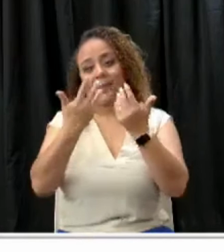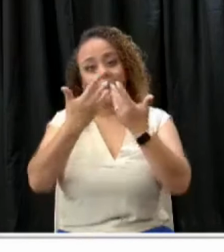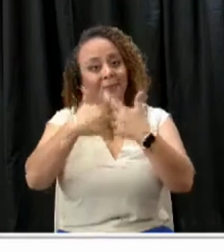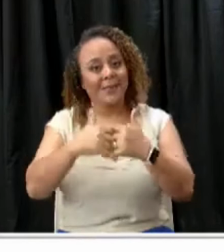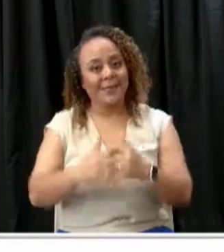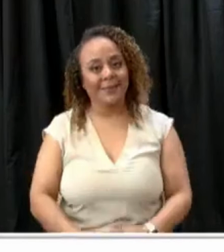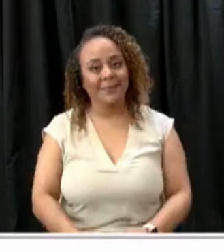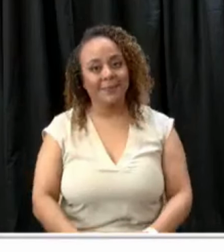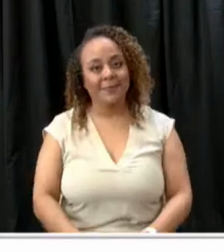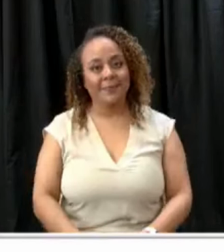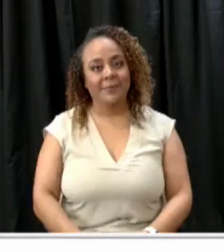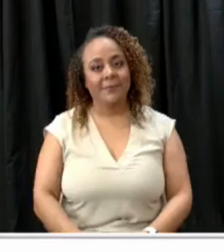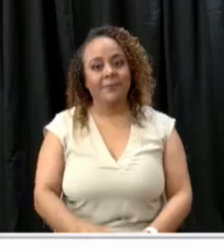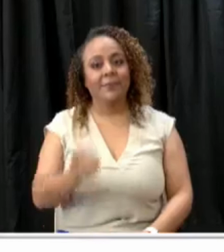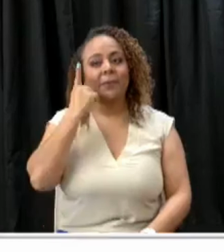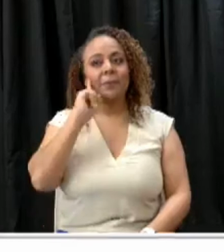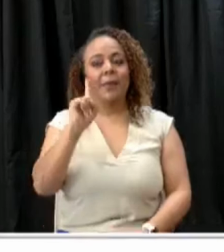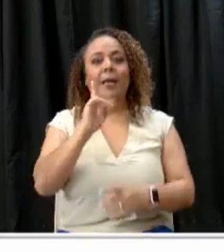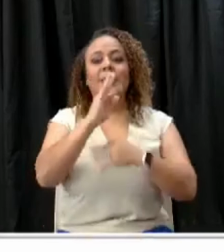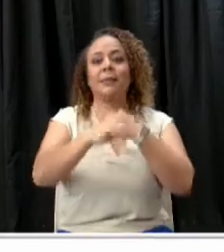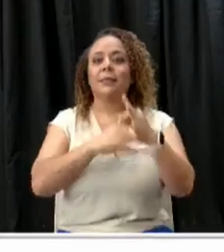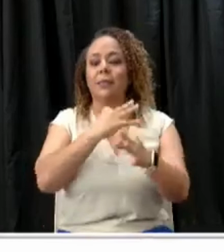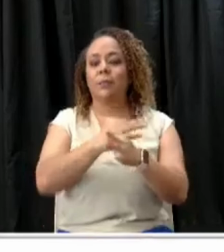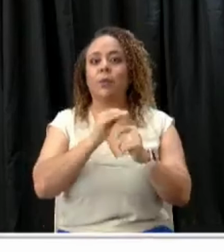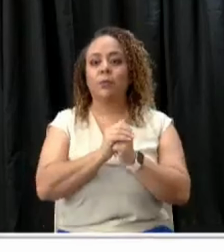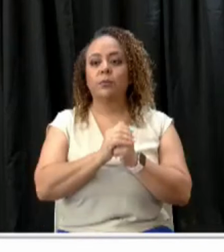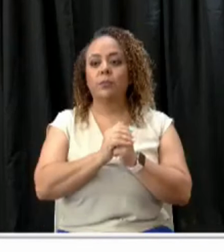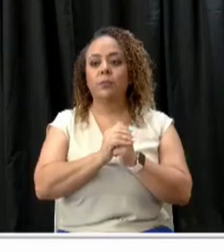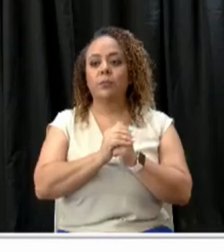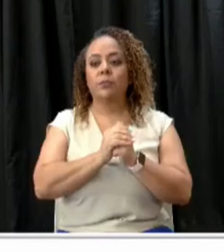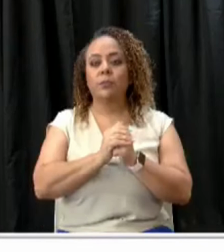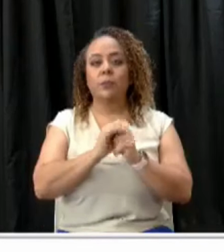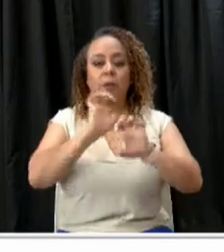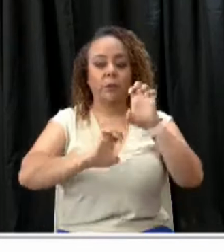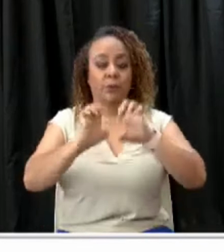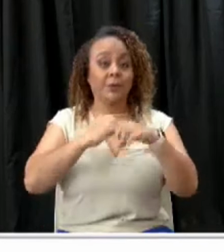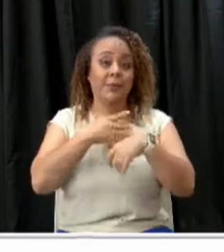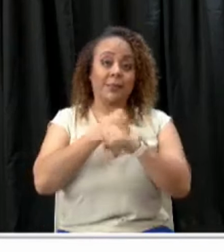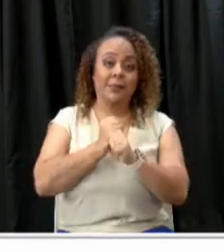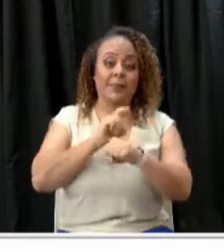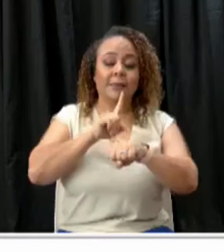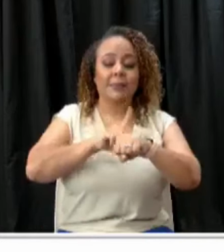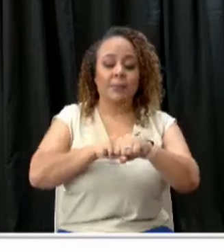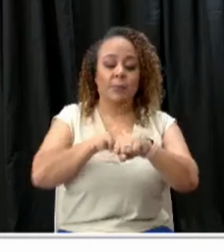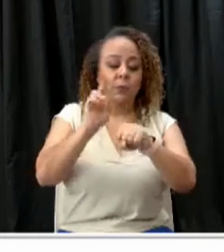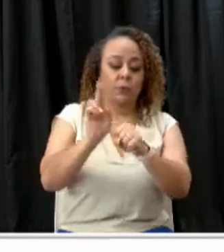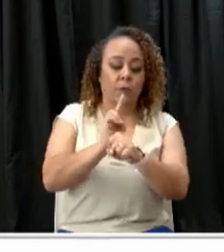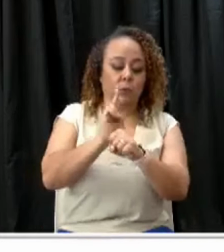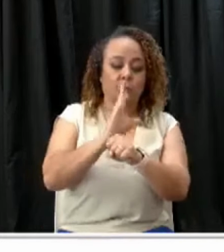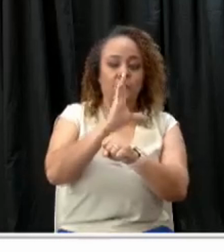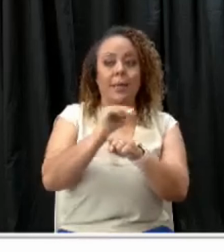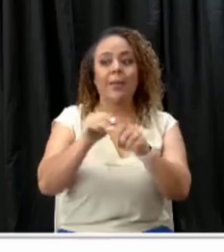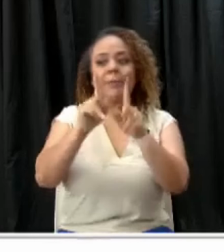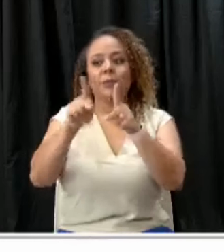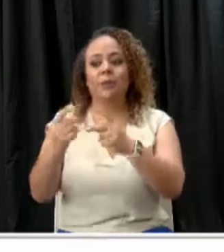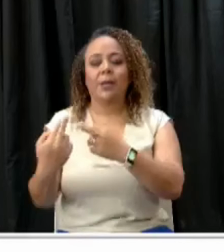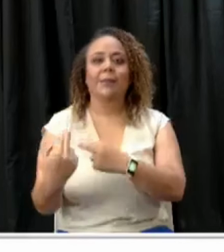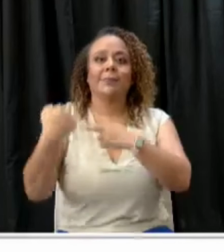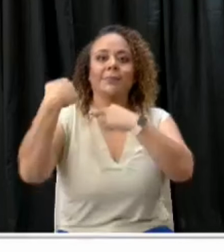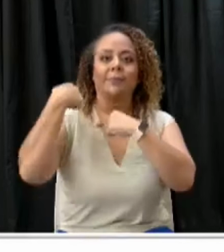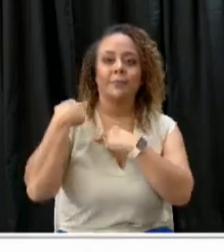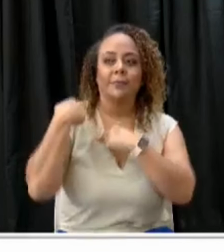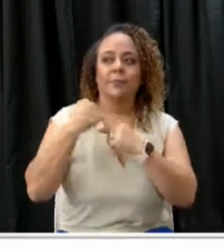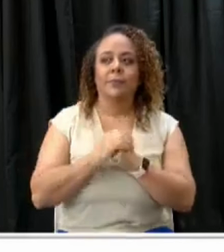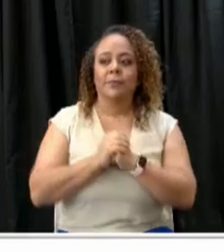empresa para el tipo de mediciones que se van a realizar, el periodo de uso y sobre todo la persona responsable